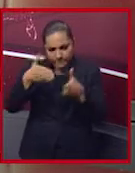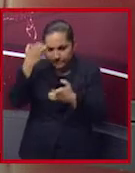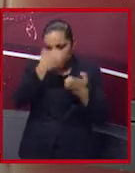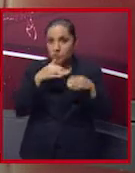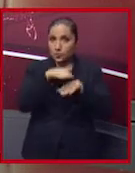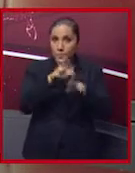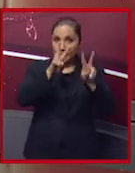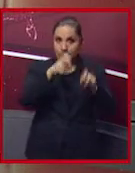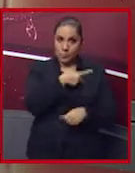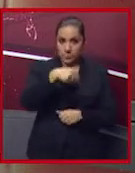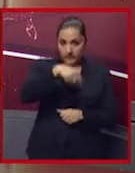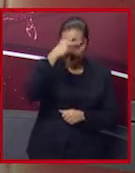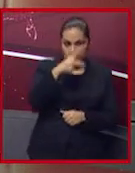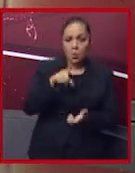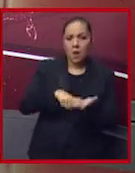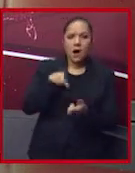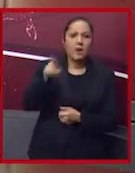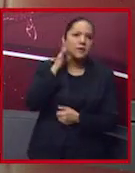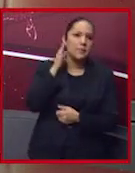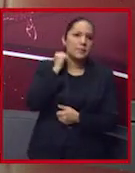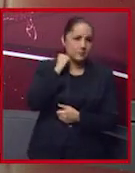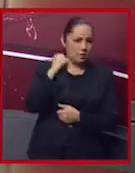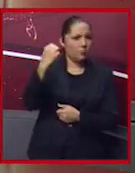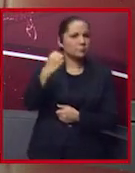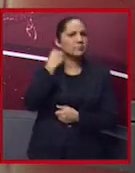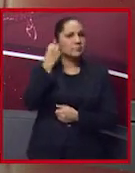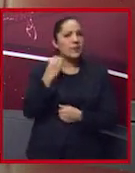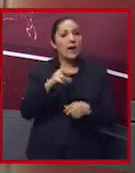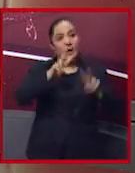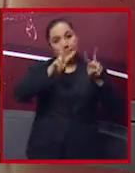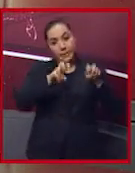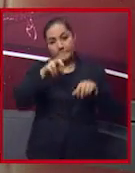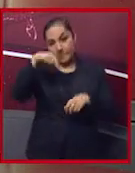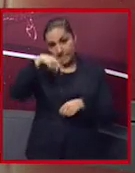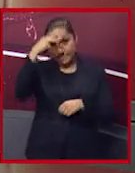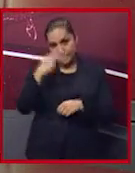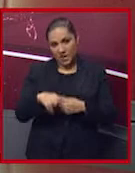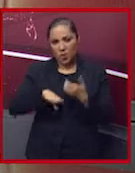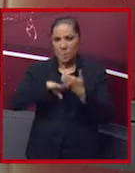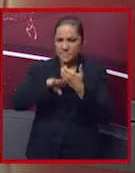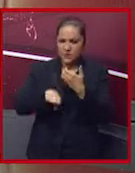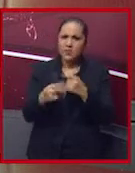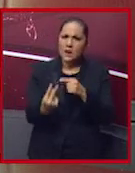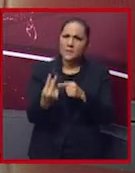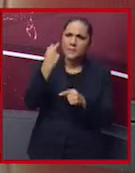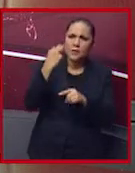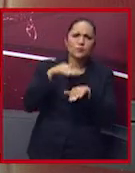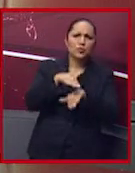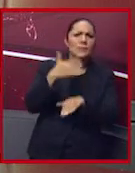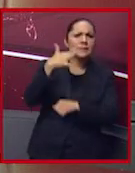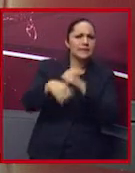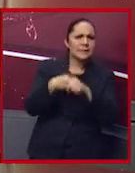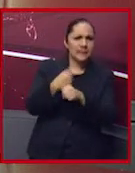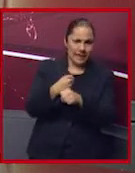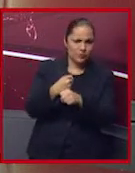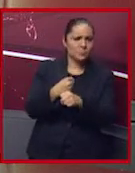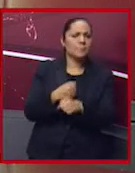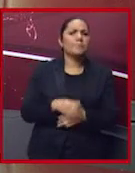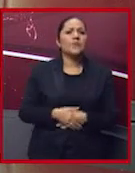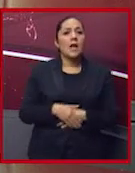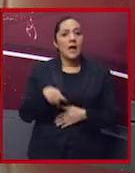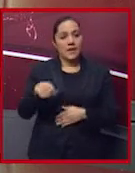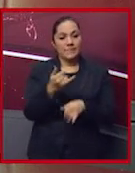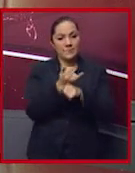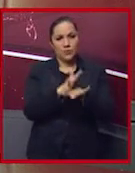la República se llevó a cabo el conversatorio La marginación en México, retrospectiva de una década. La información es de